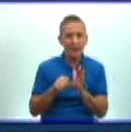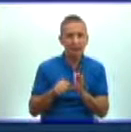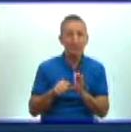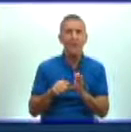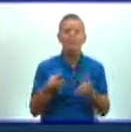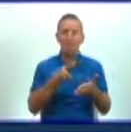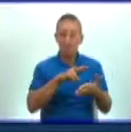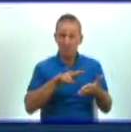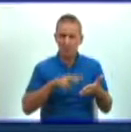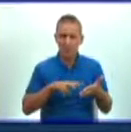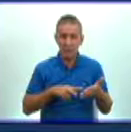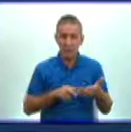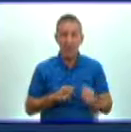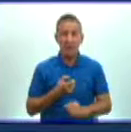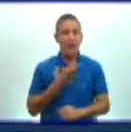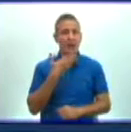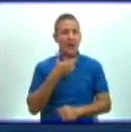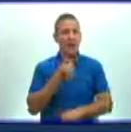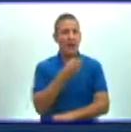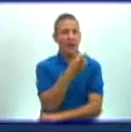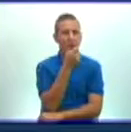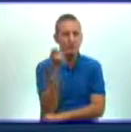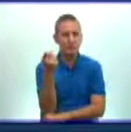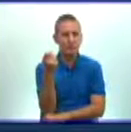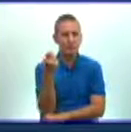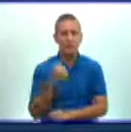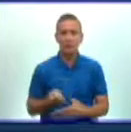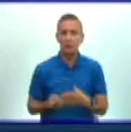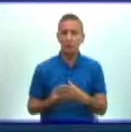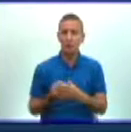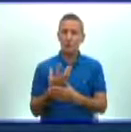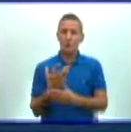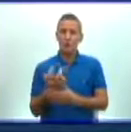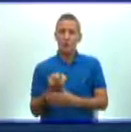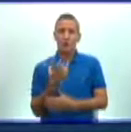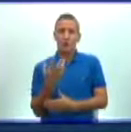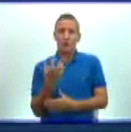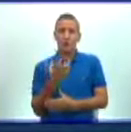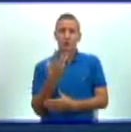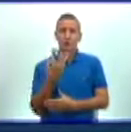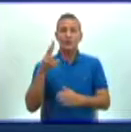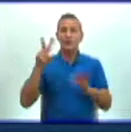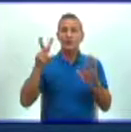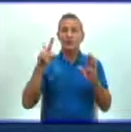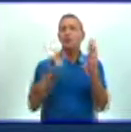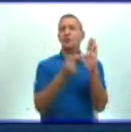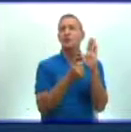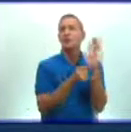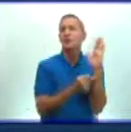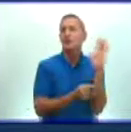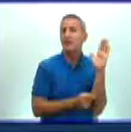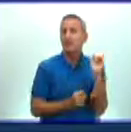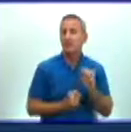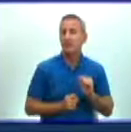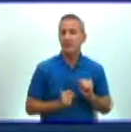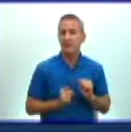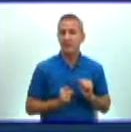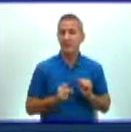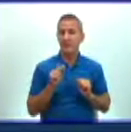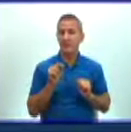leerlo. El buen maestro es un surtidor de virtudes. Él tiene como